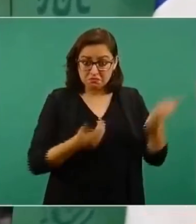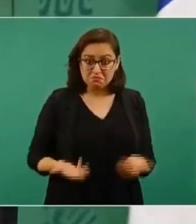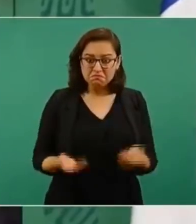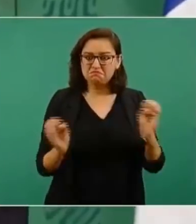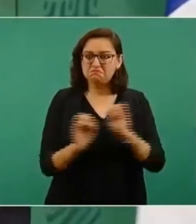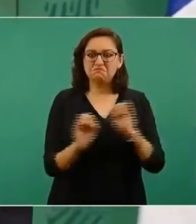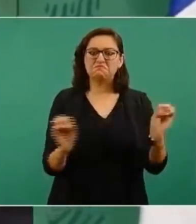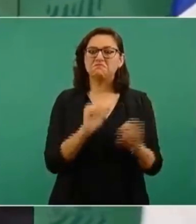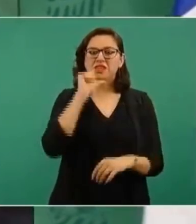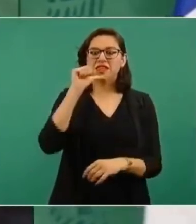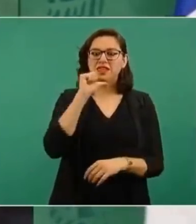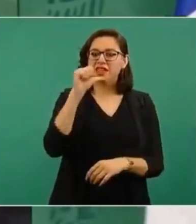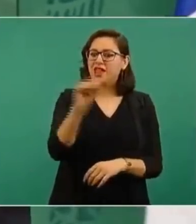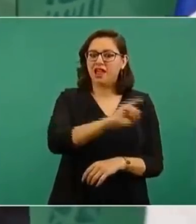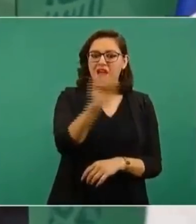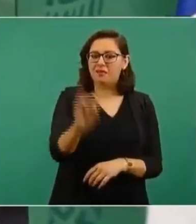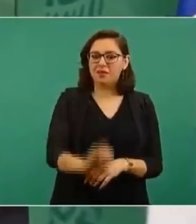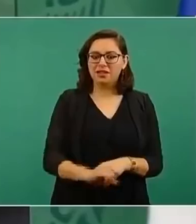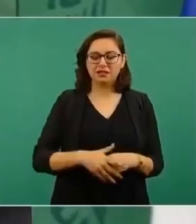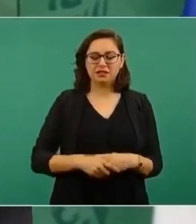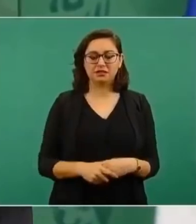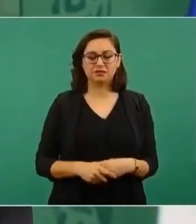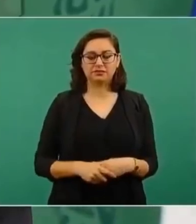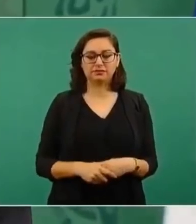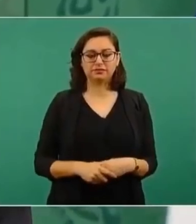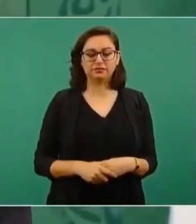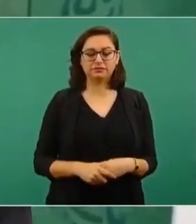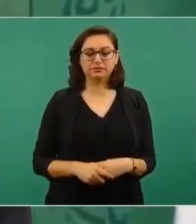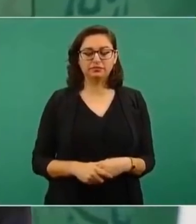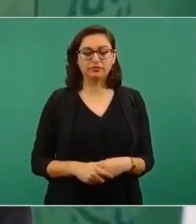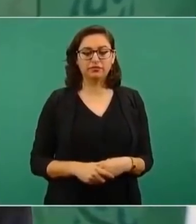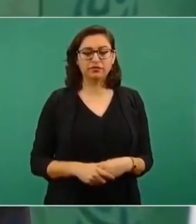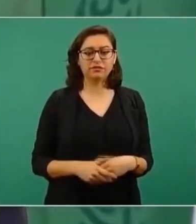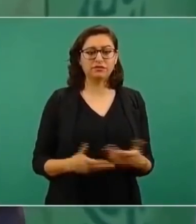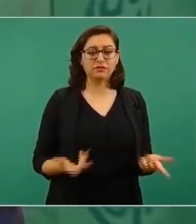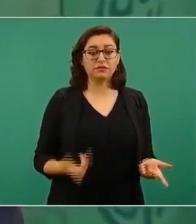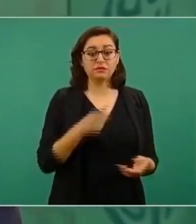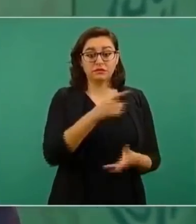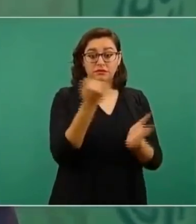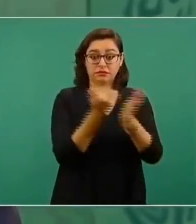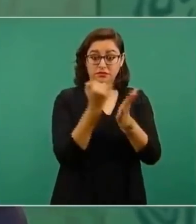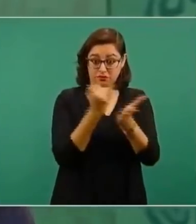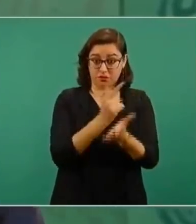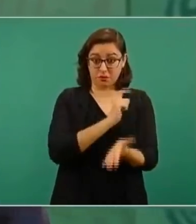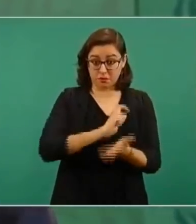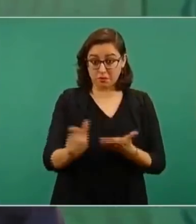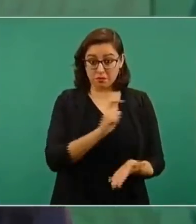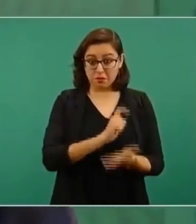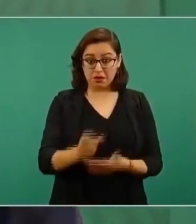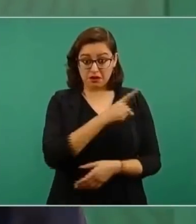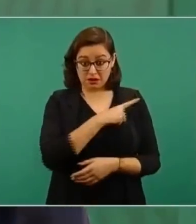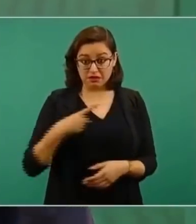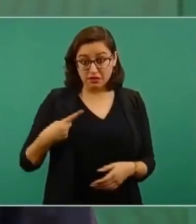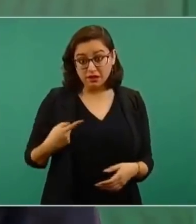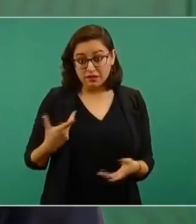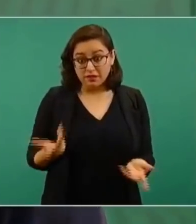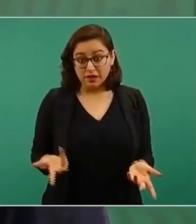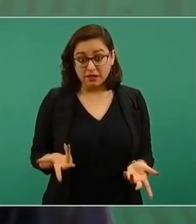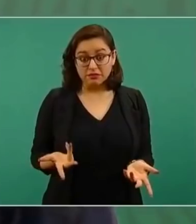Así como ahora ya están devolviendo las concesiones porque no quieren pagar los impuestos, porque